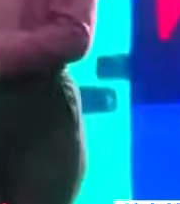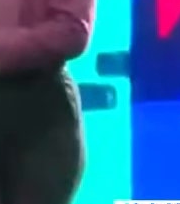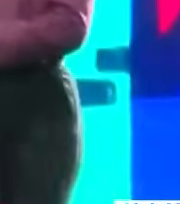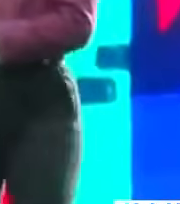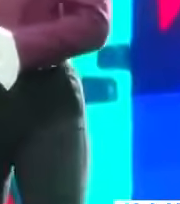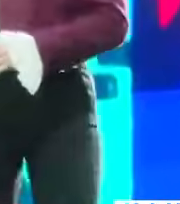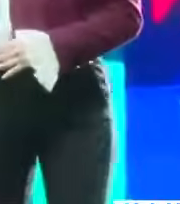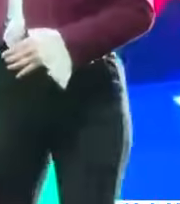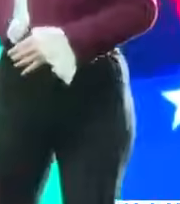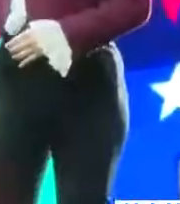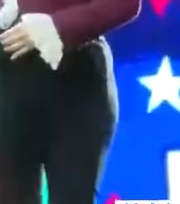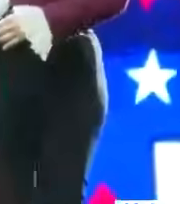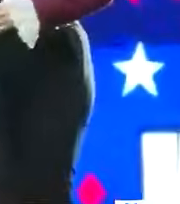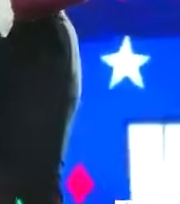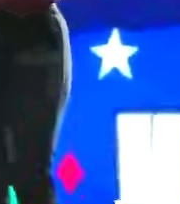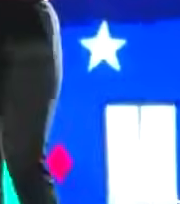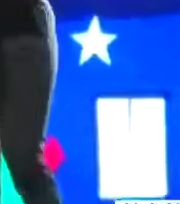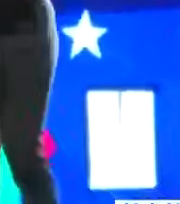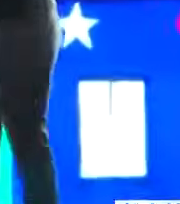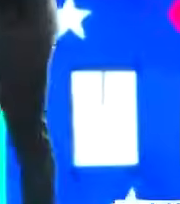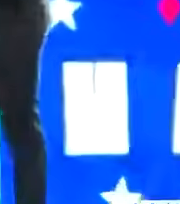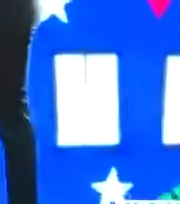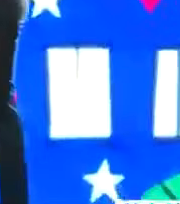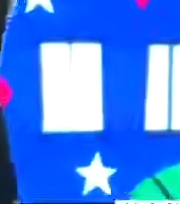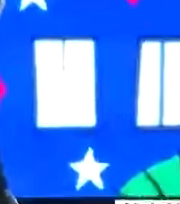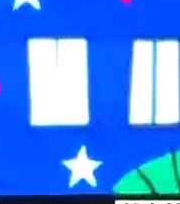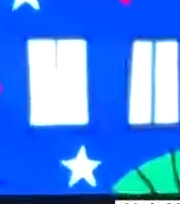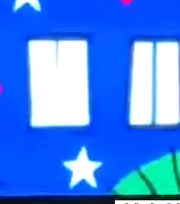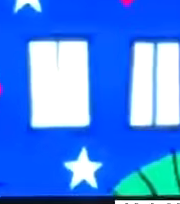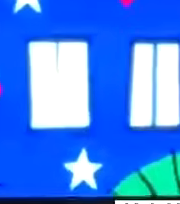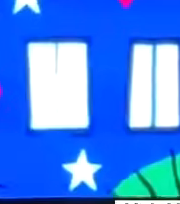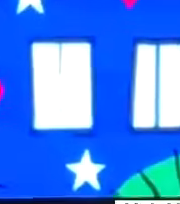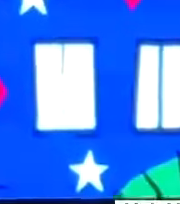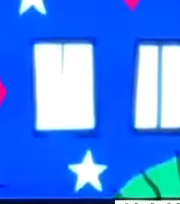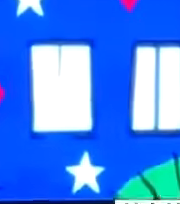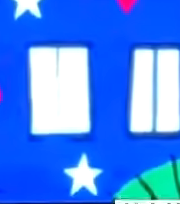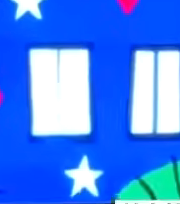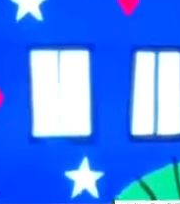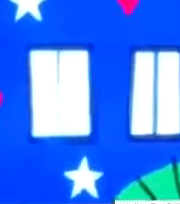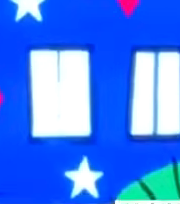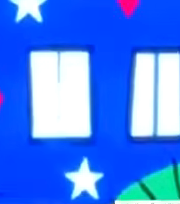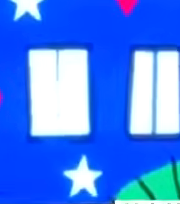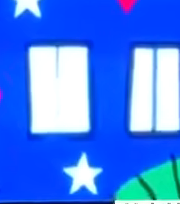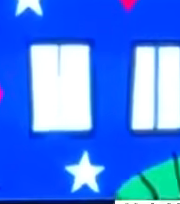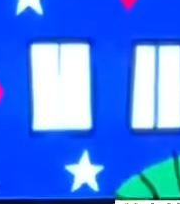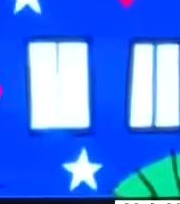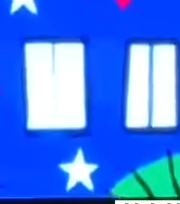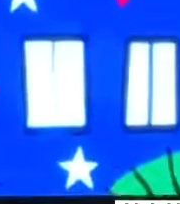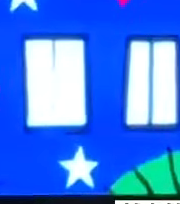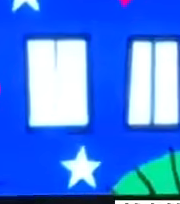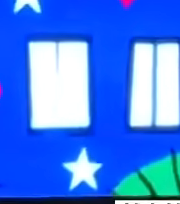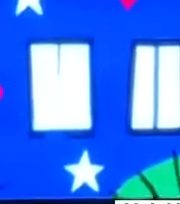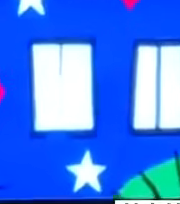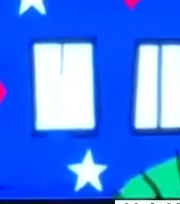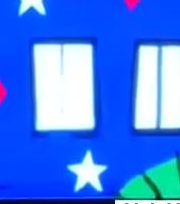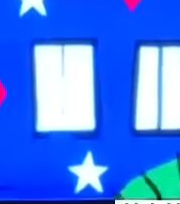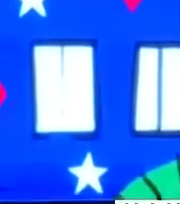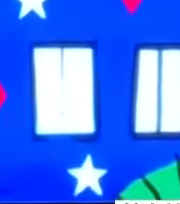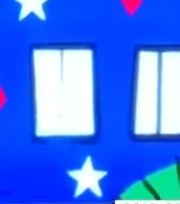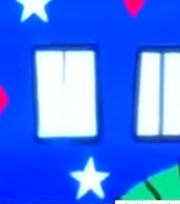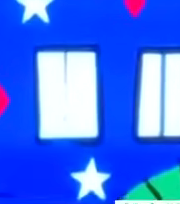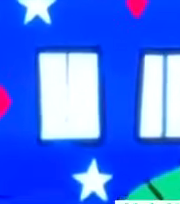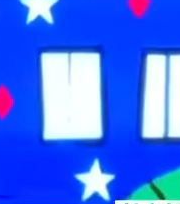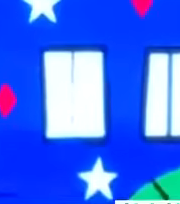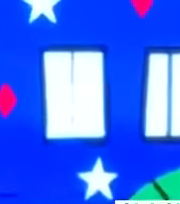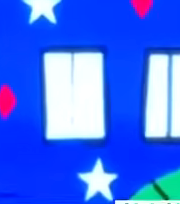República, Gabriel Boric, se apuntó precisamente en la rodilla hacia los medios de comunicación que están apostados en la otra tarima. Ahora va a cortar la cinta que